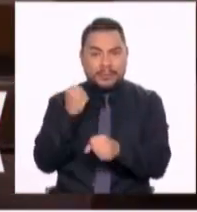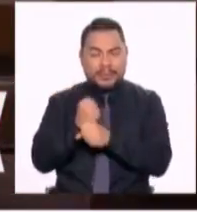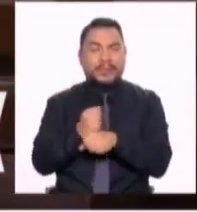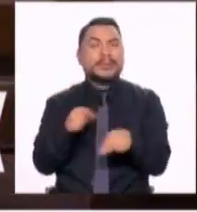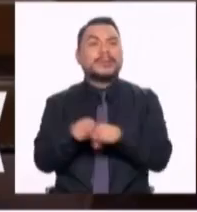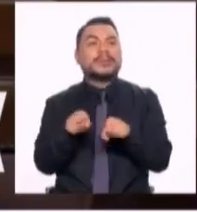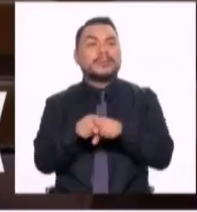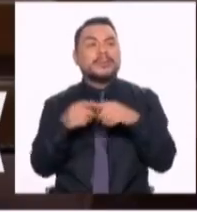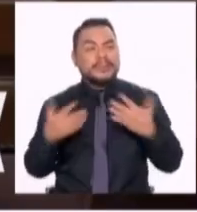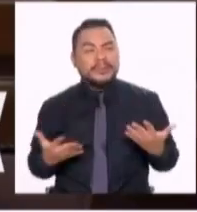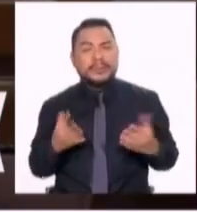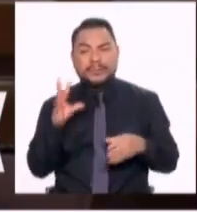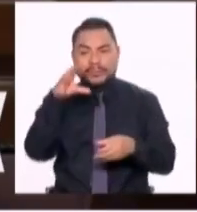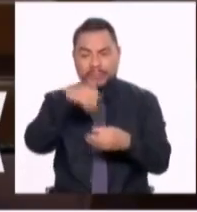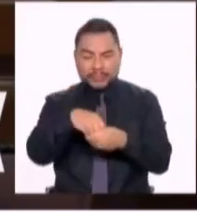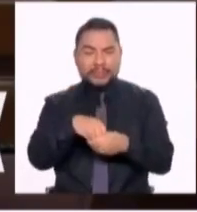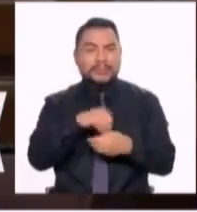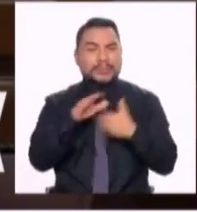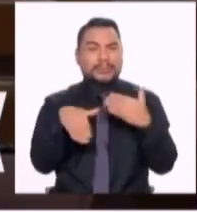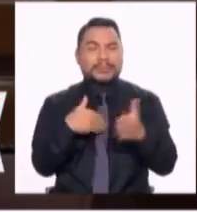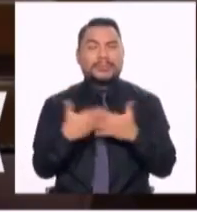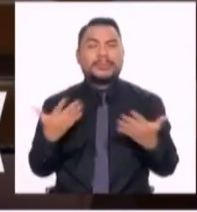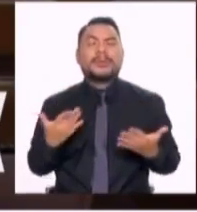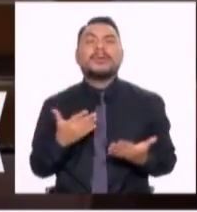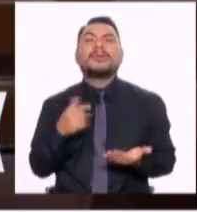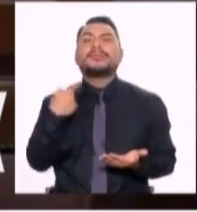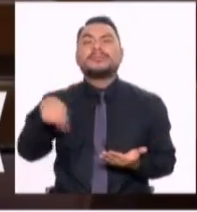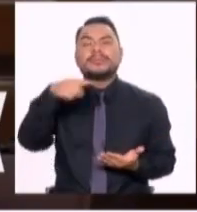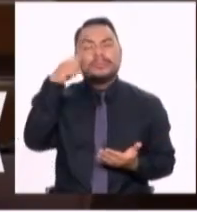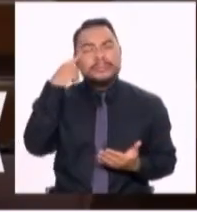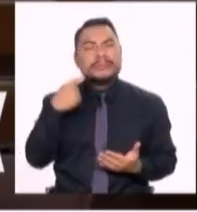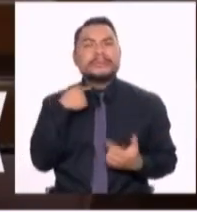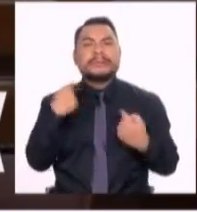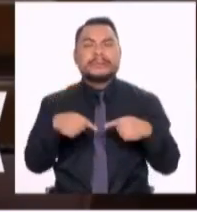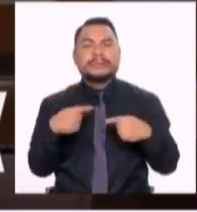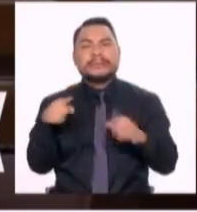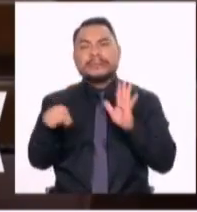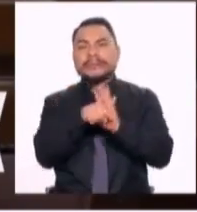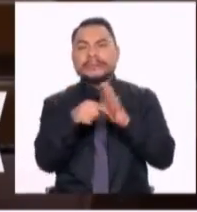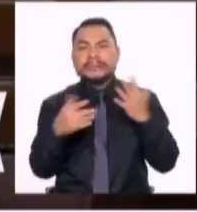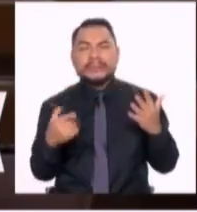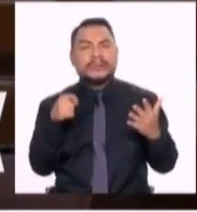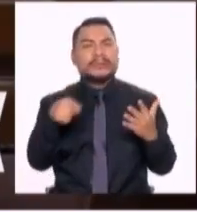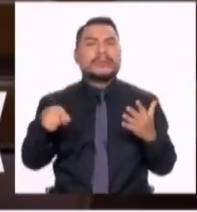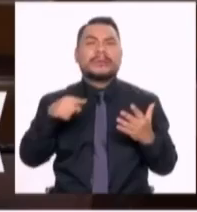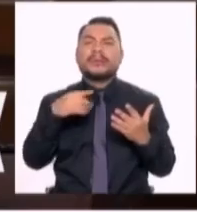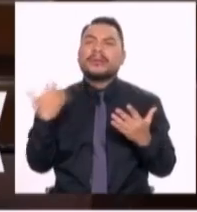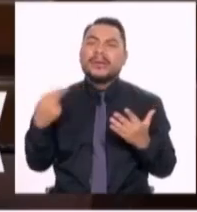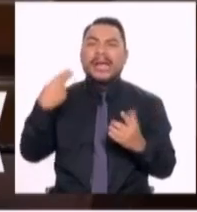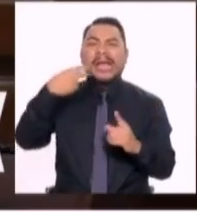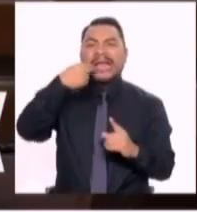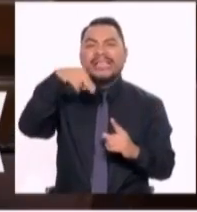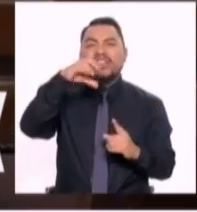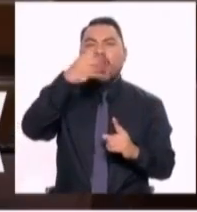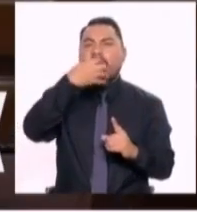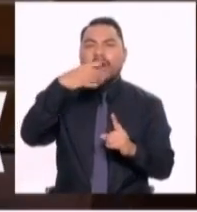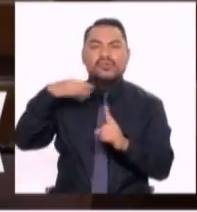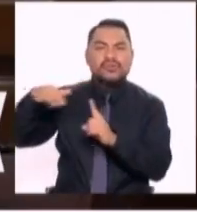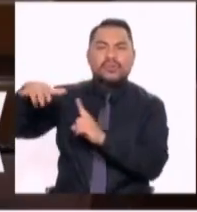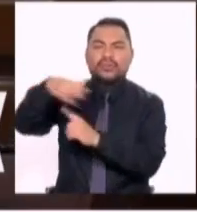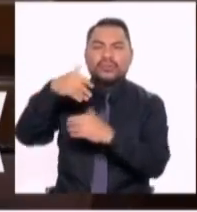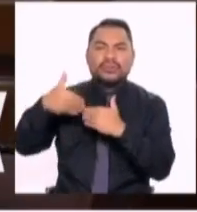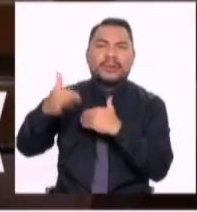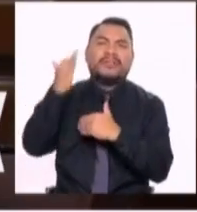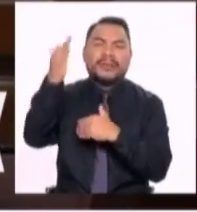que nos acompaña en el hilo telefónico. Ahora, descentralización, Lambayeque brilla por su ausencia. ¿Qué tenemos que decir en ese tema de este discurso